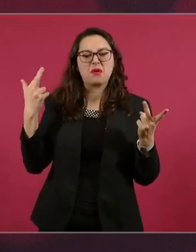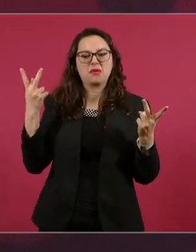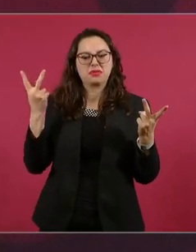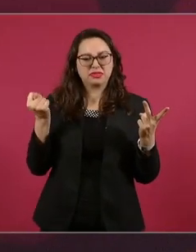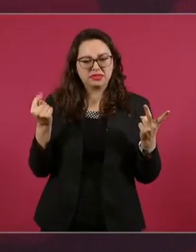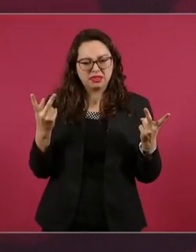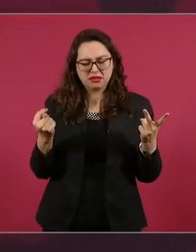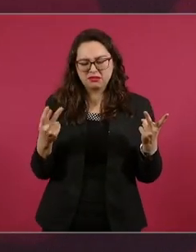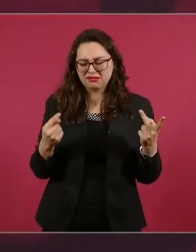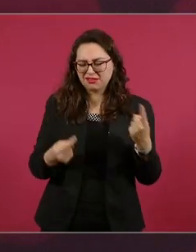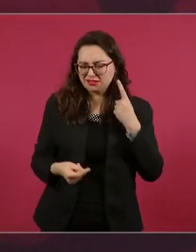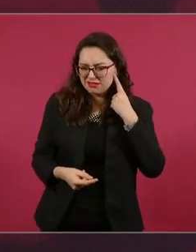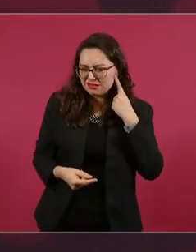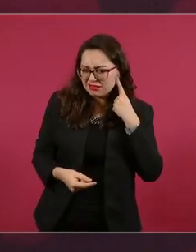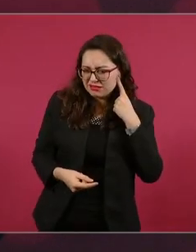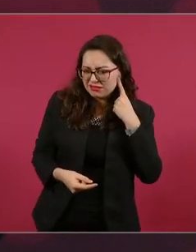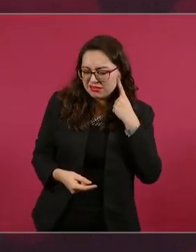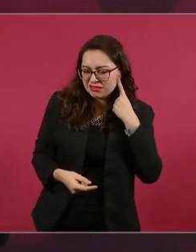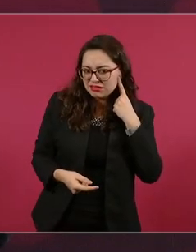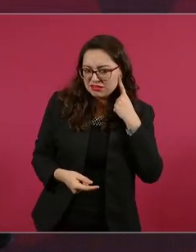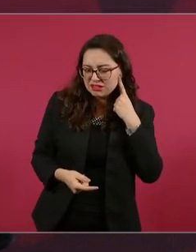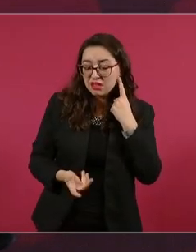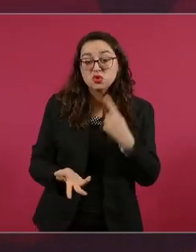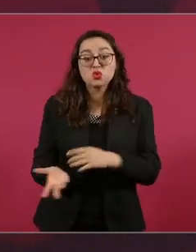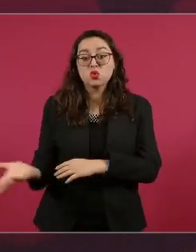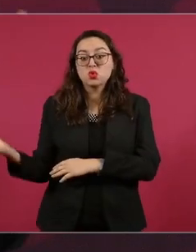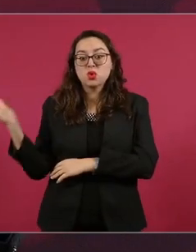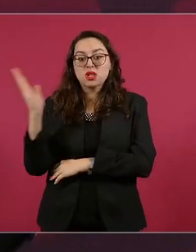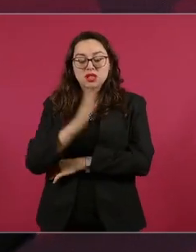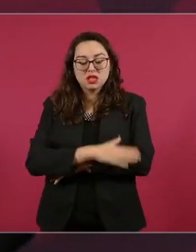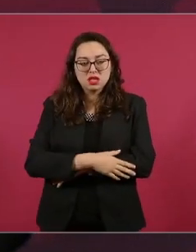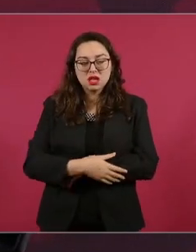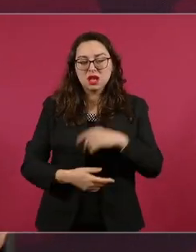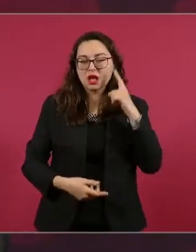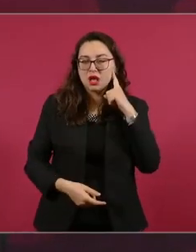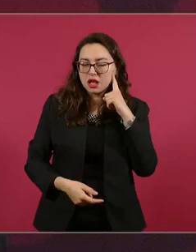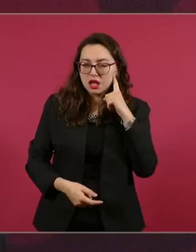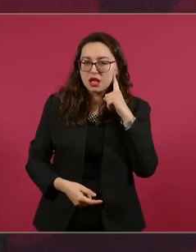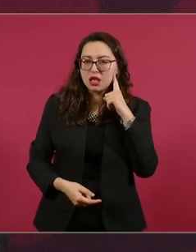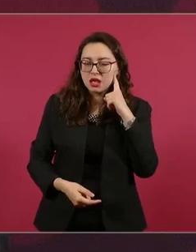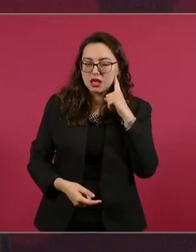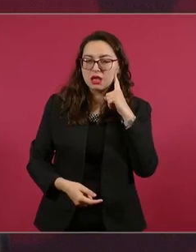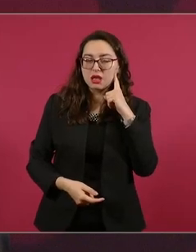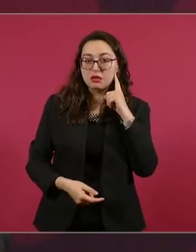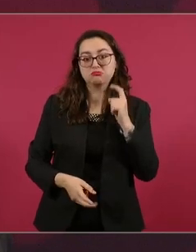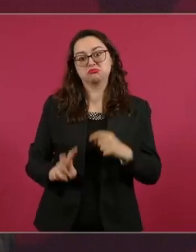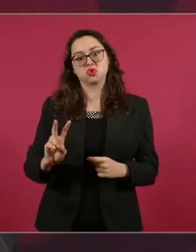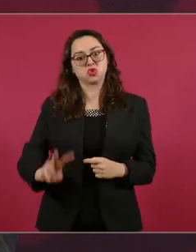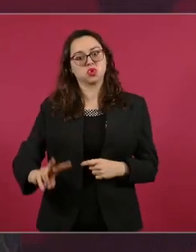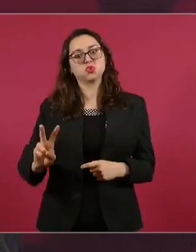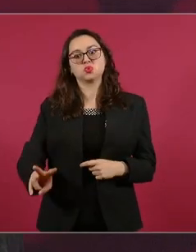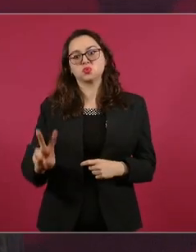donde todo lo que se decía se pensaba que era cierto.